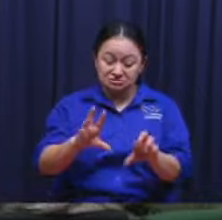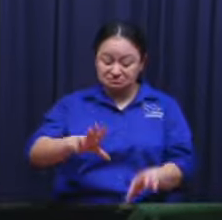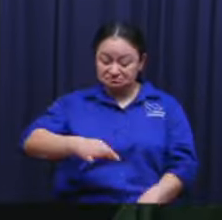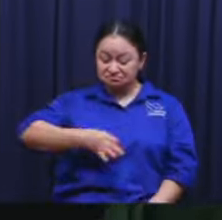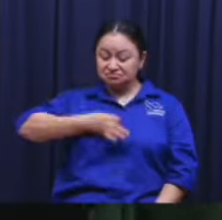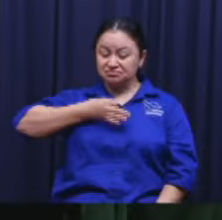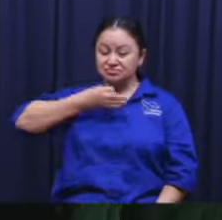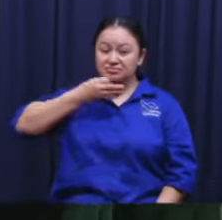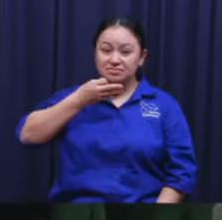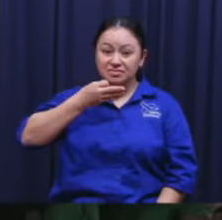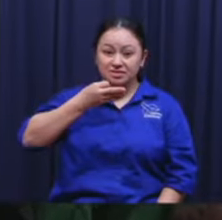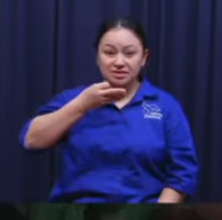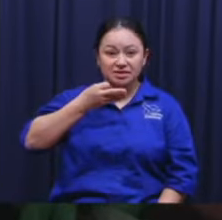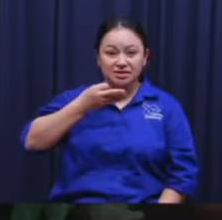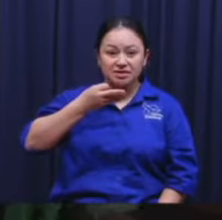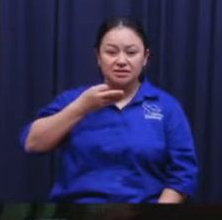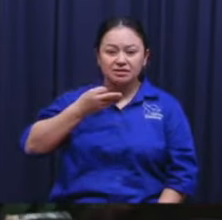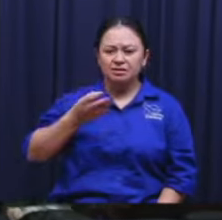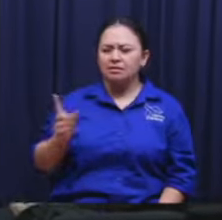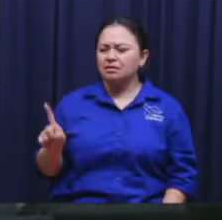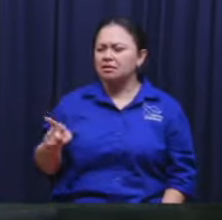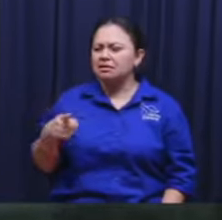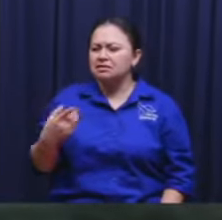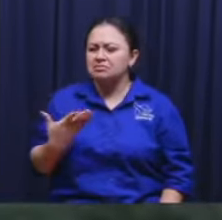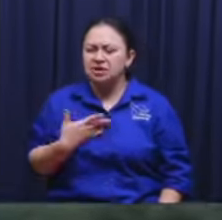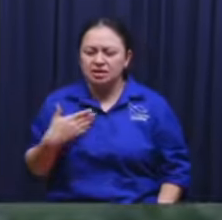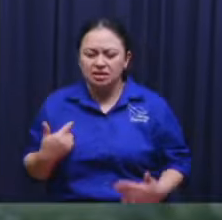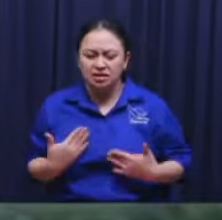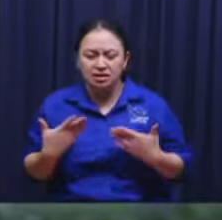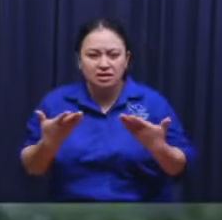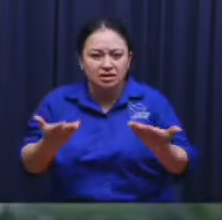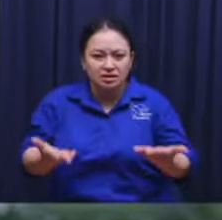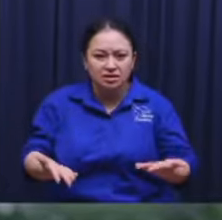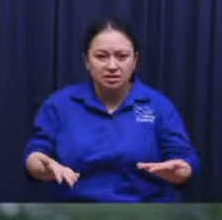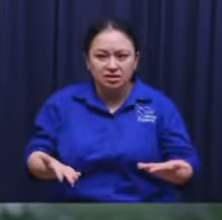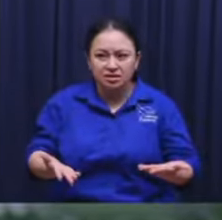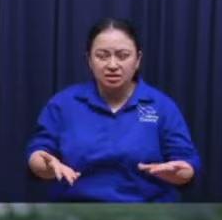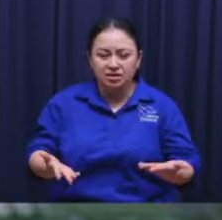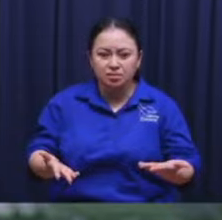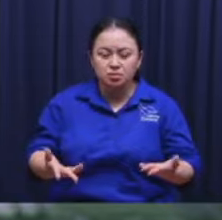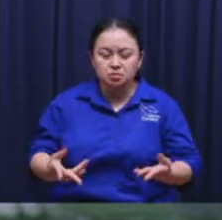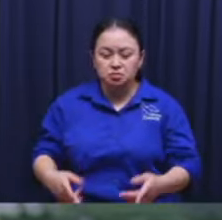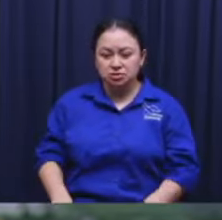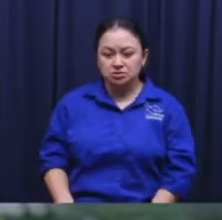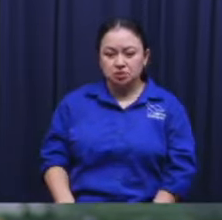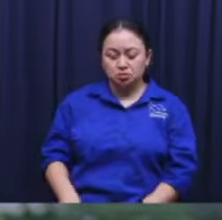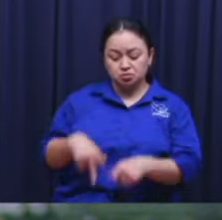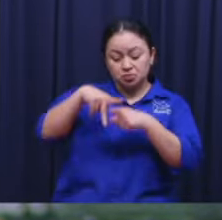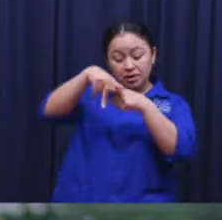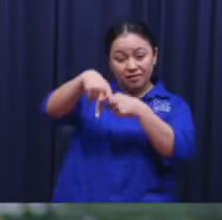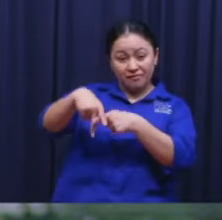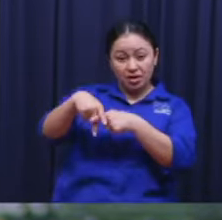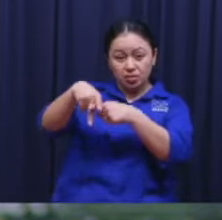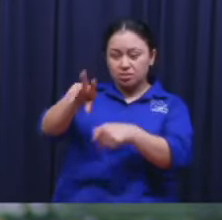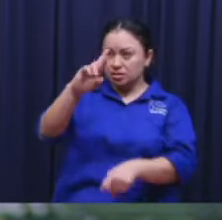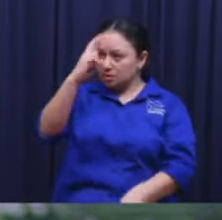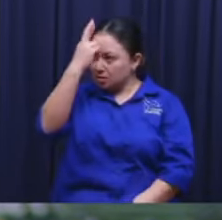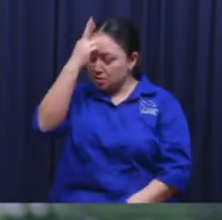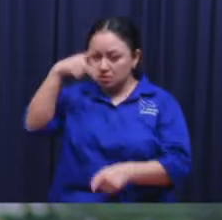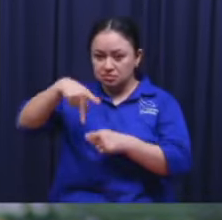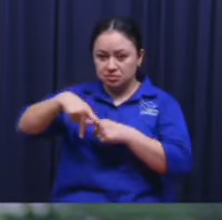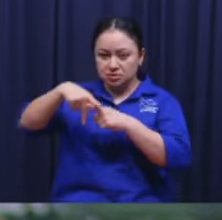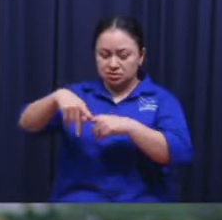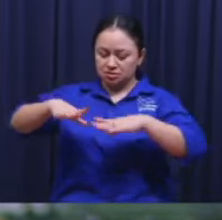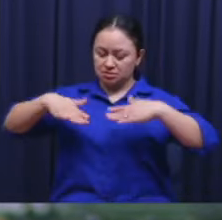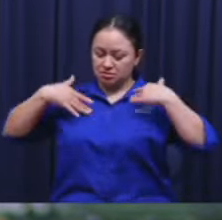la cuchara grande. No, pues un caballo en el que el rey haya montado, hay que ponerlo así de